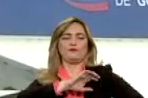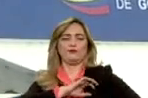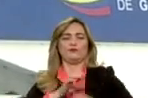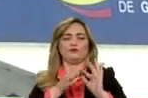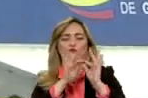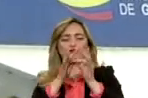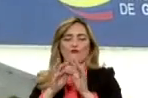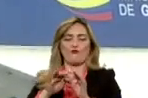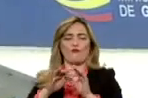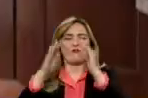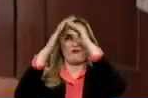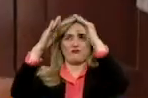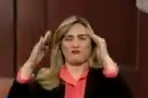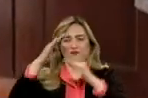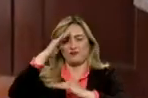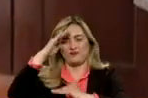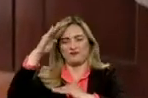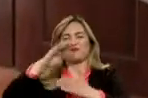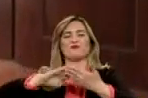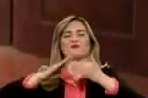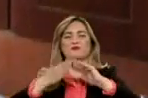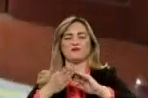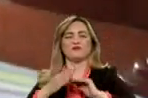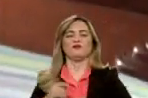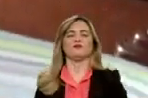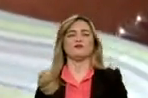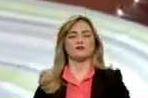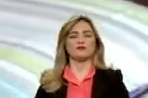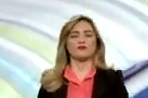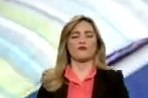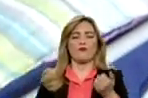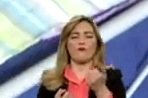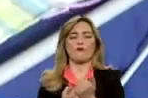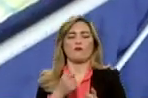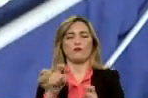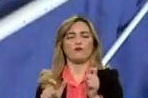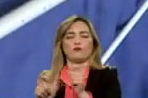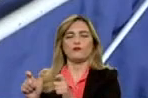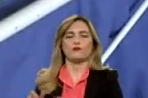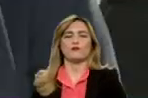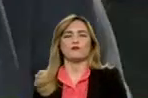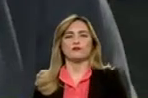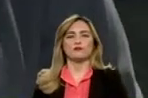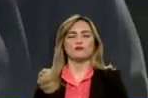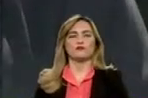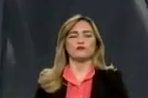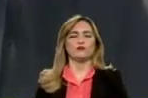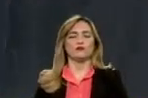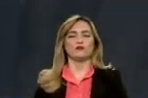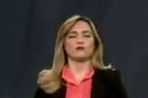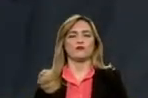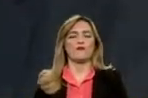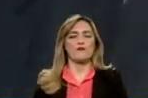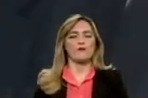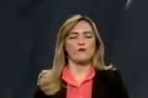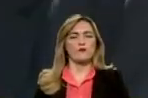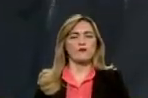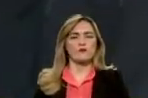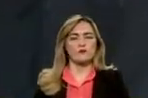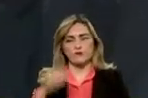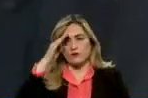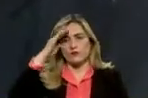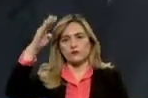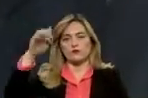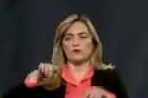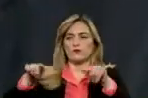municipios para realizar la intervención en estas unidades, que sirve de apoyo para la ciudadanía. Para poder devolverle a la policía